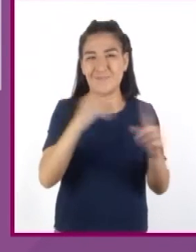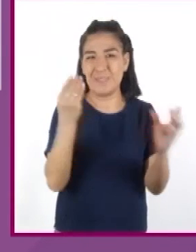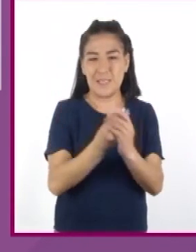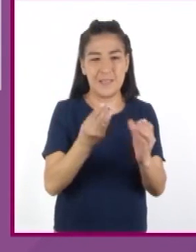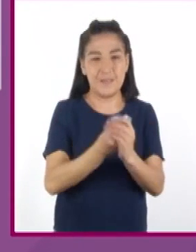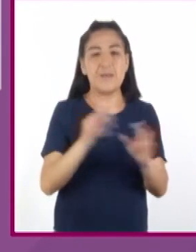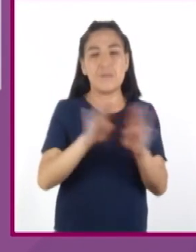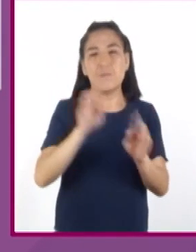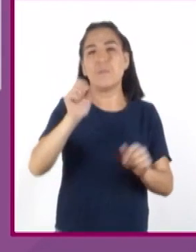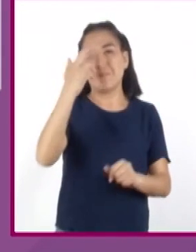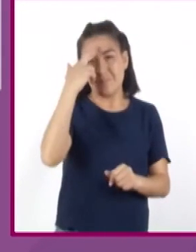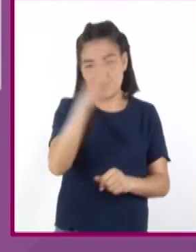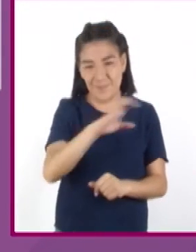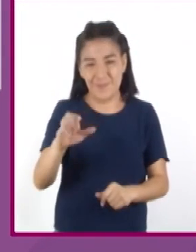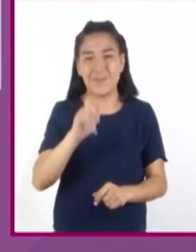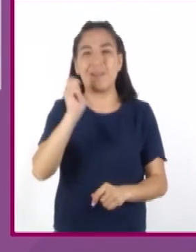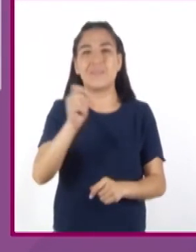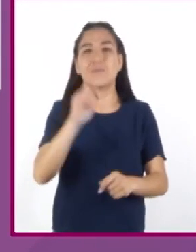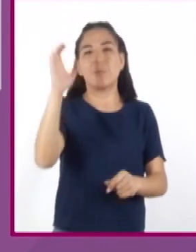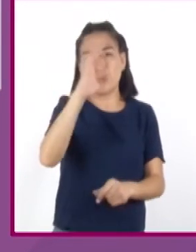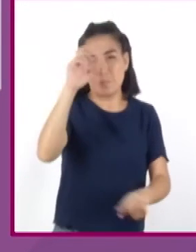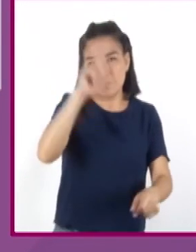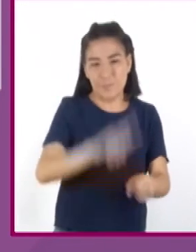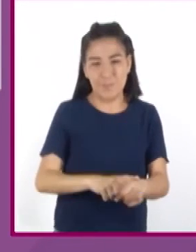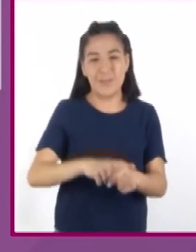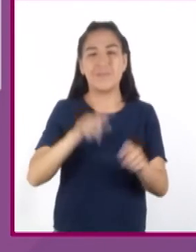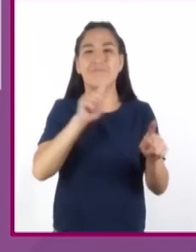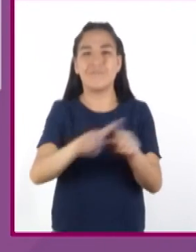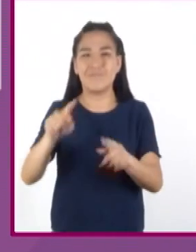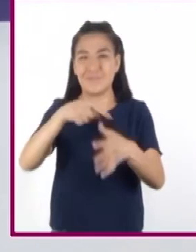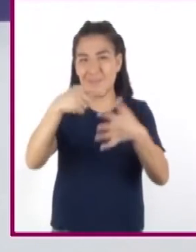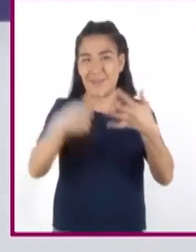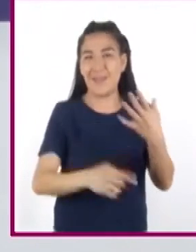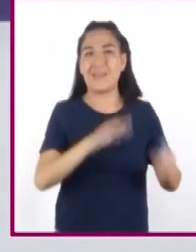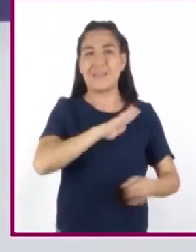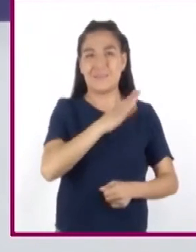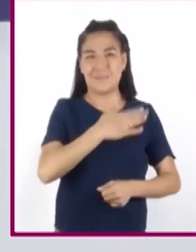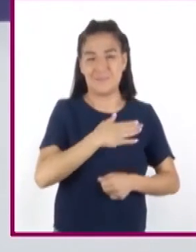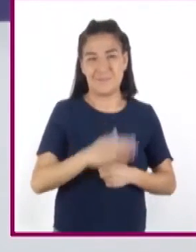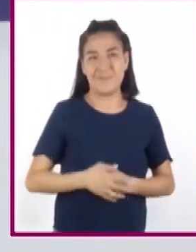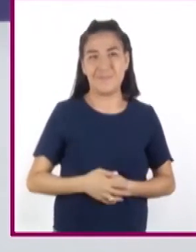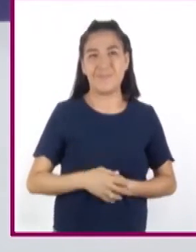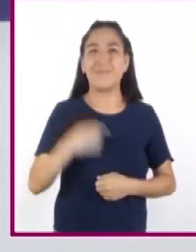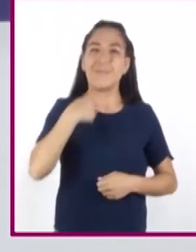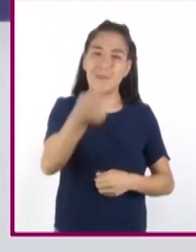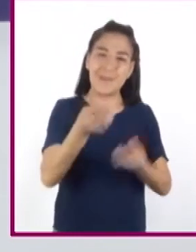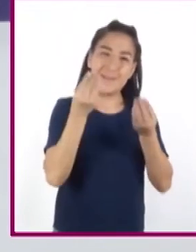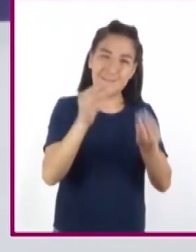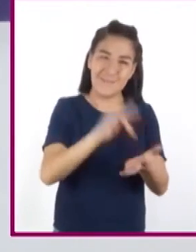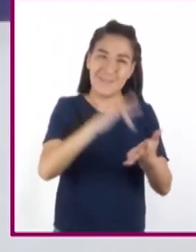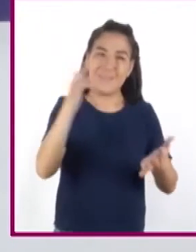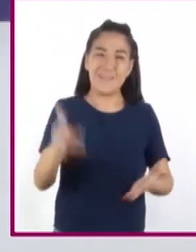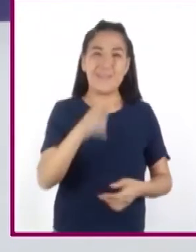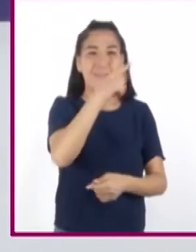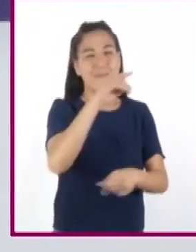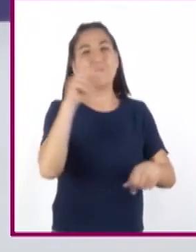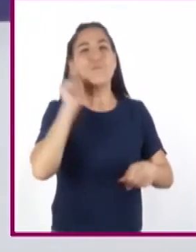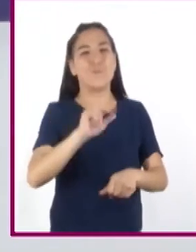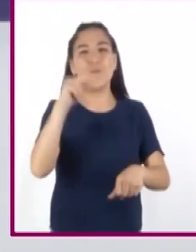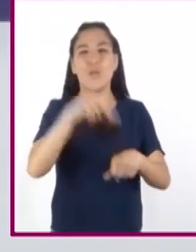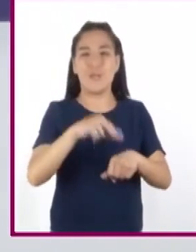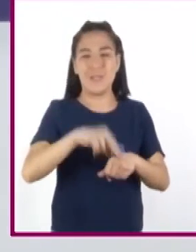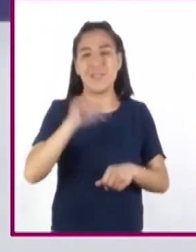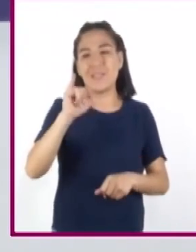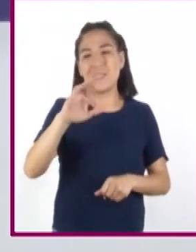reconocer factores culturales en la diversidad lingüística del español. Extendemos nuestro agradecimiento a la doctora